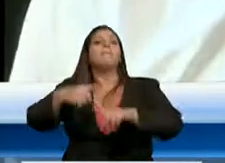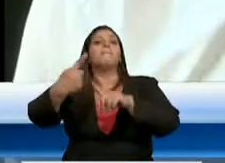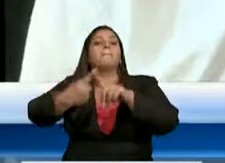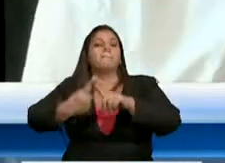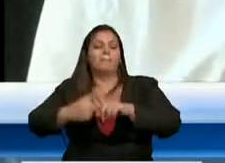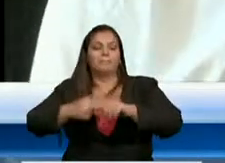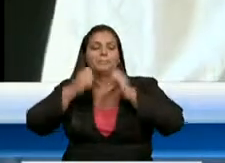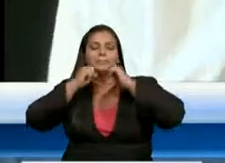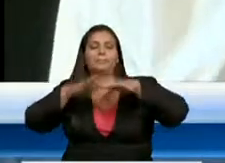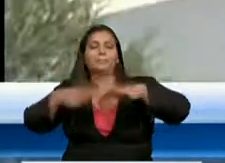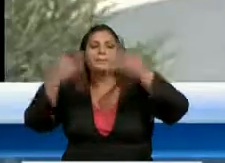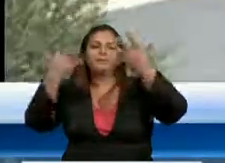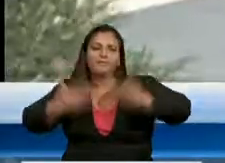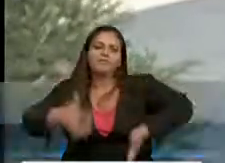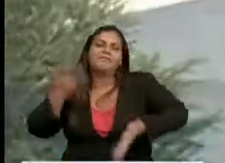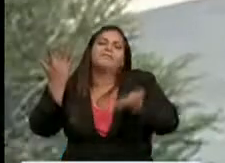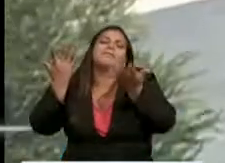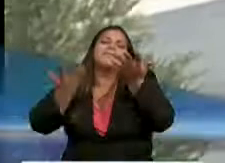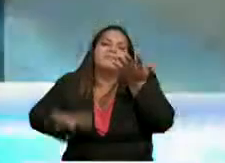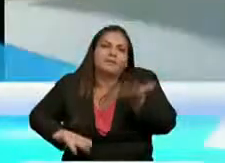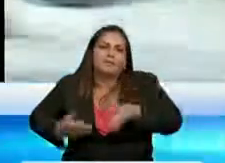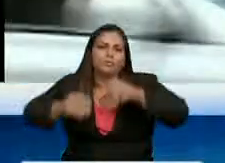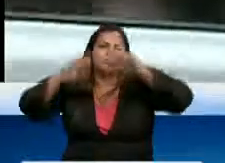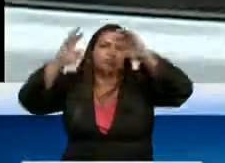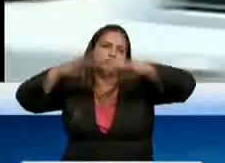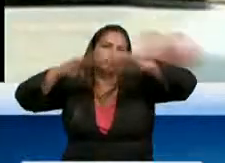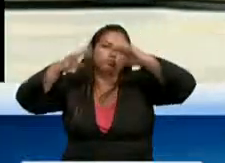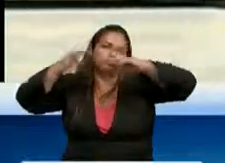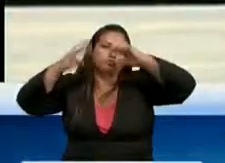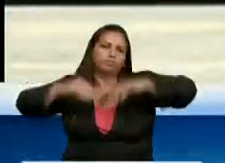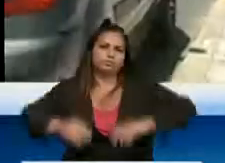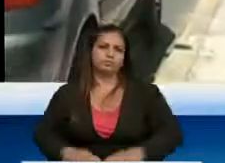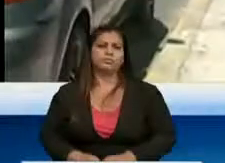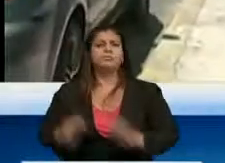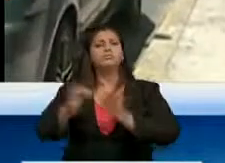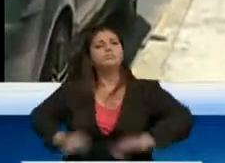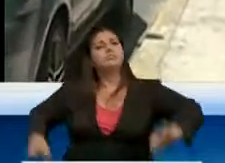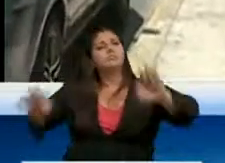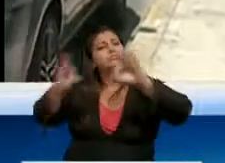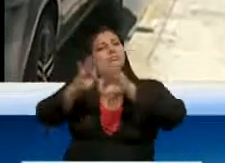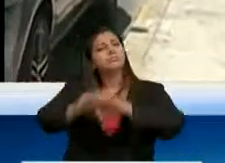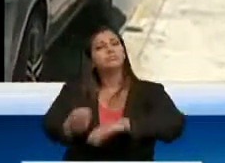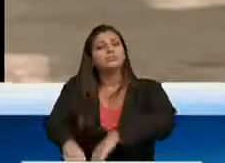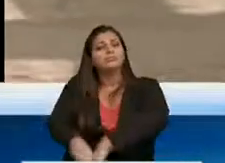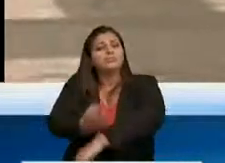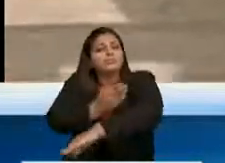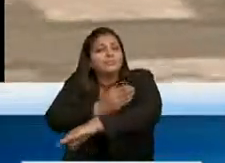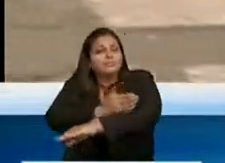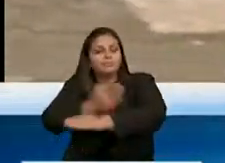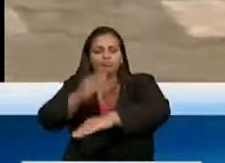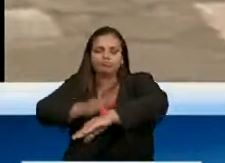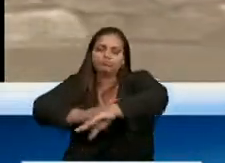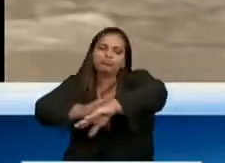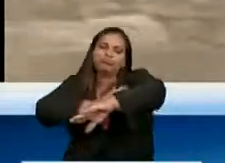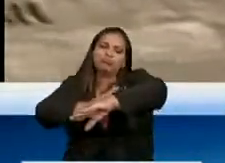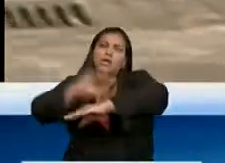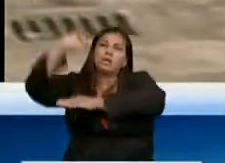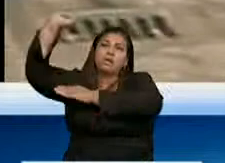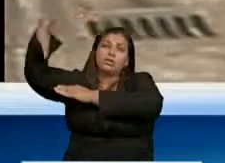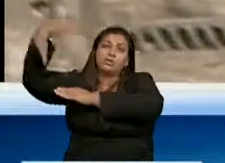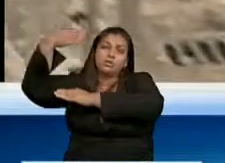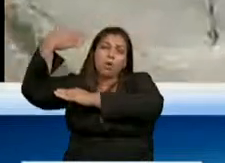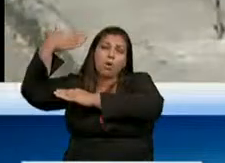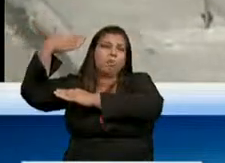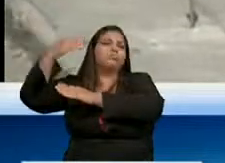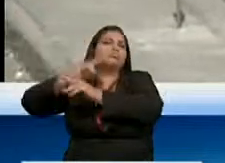Se espera un poquito. En ese contexto, procure salir bien protegido de casa. Las recomendaciones son: use siempre bloqueadores,